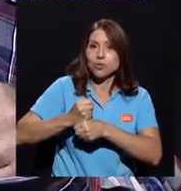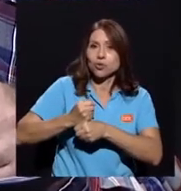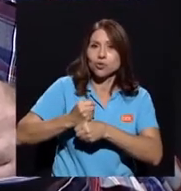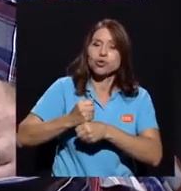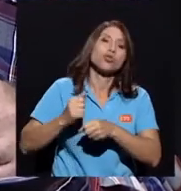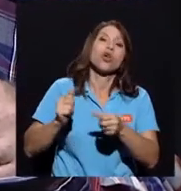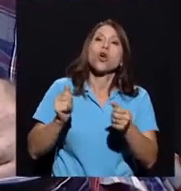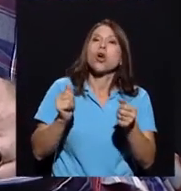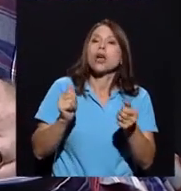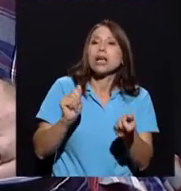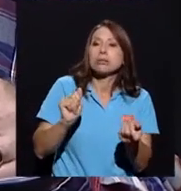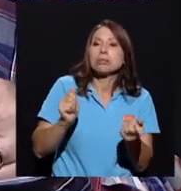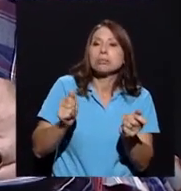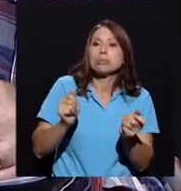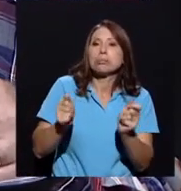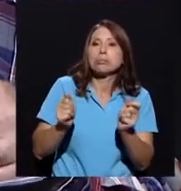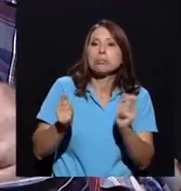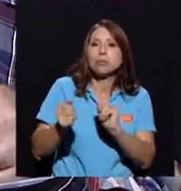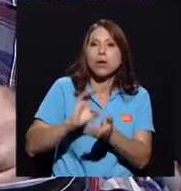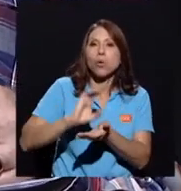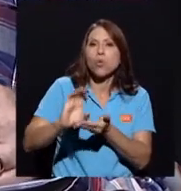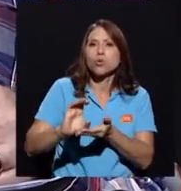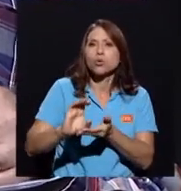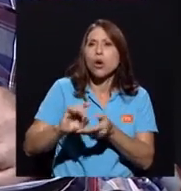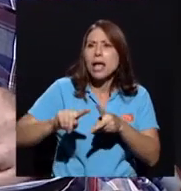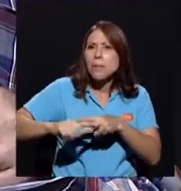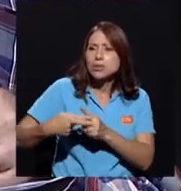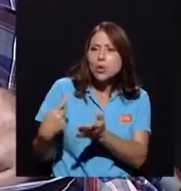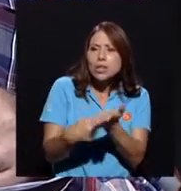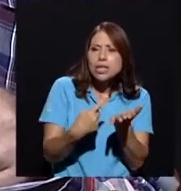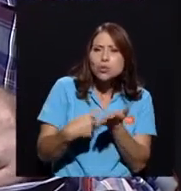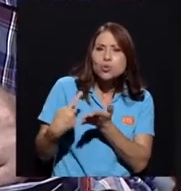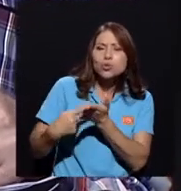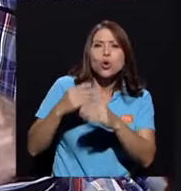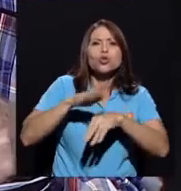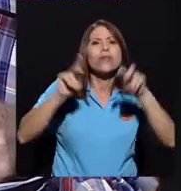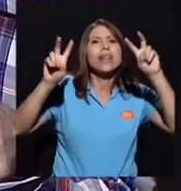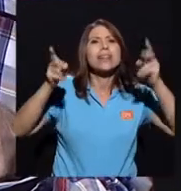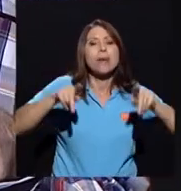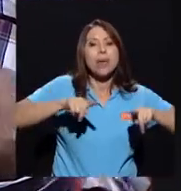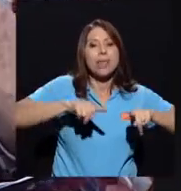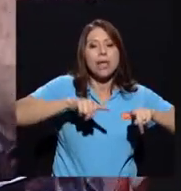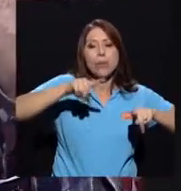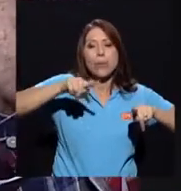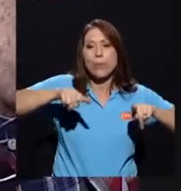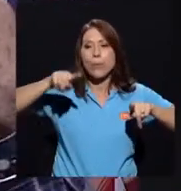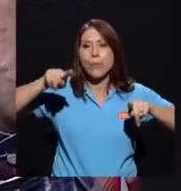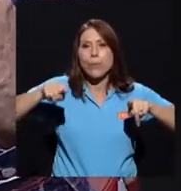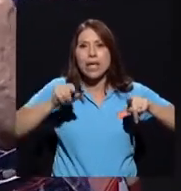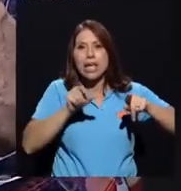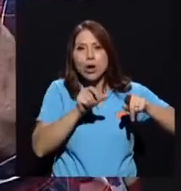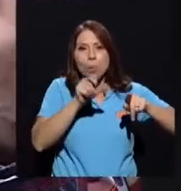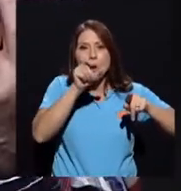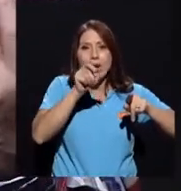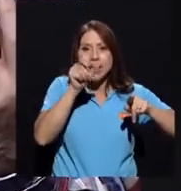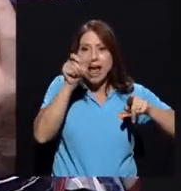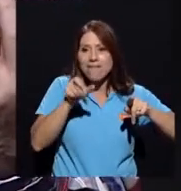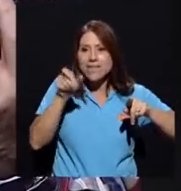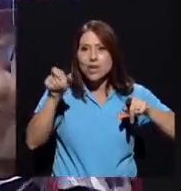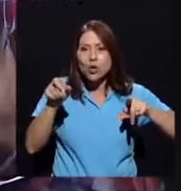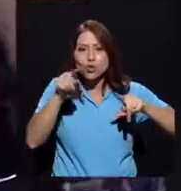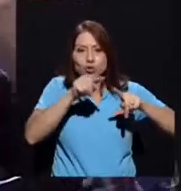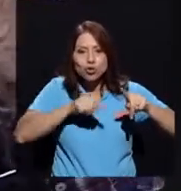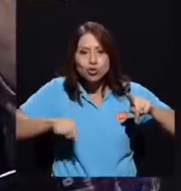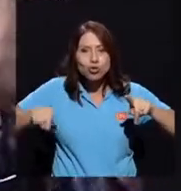el cambio en el curso hubo toda una discusión sobre el tema de los gráficos y claro le digan de esto sin